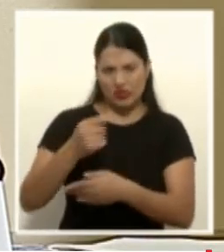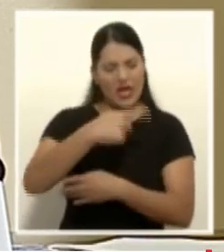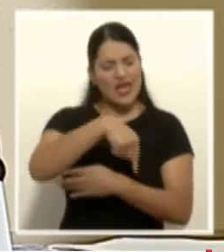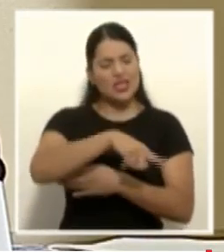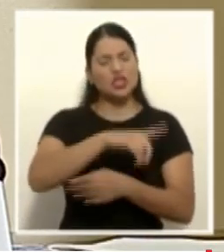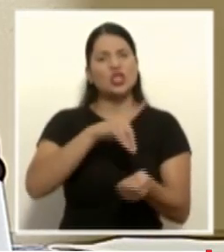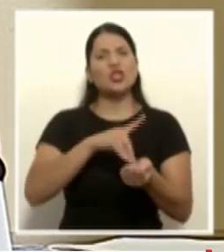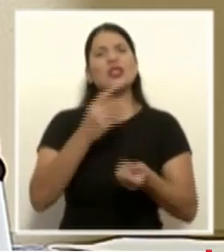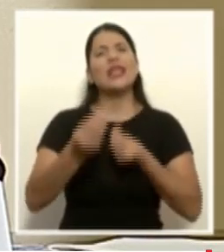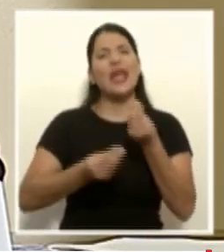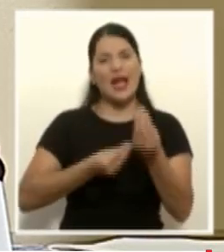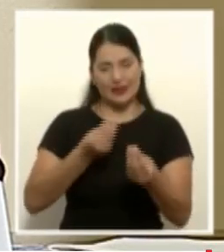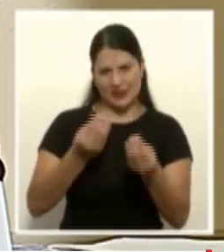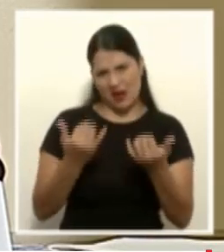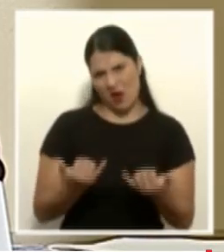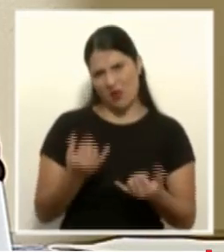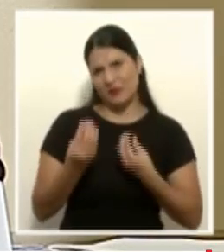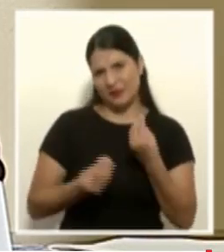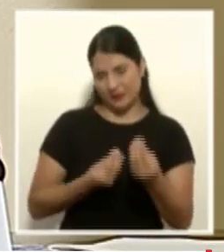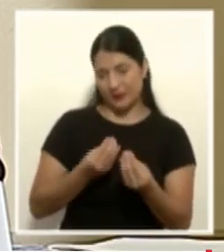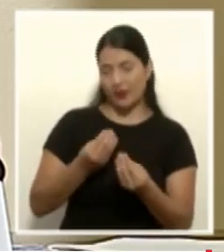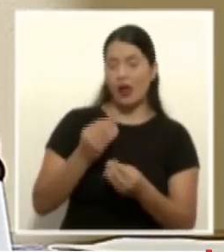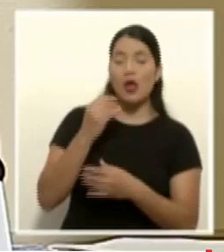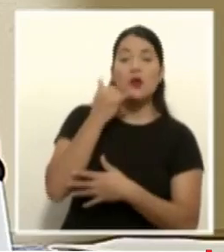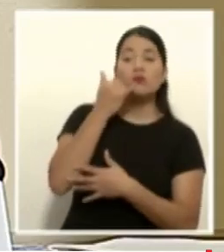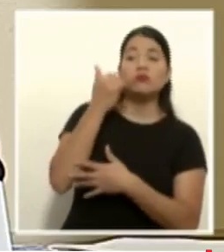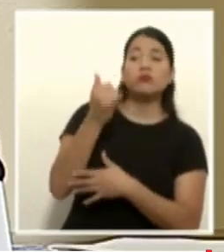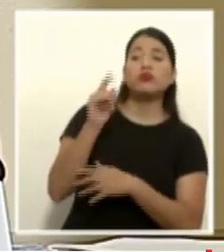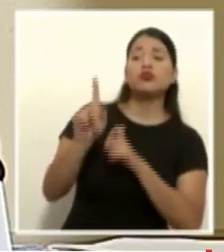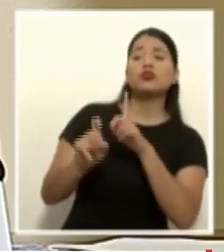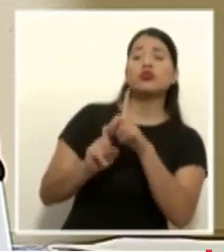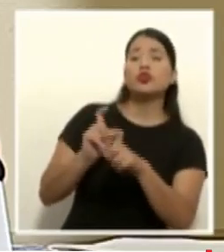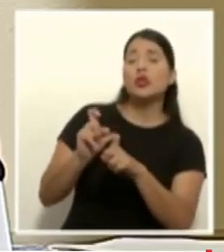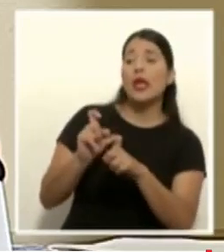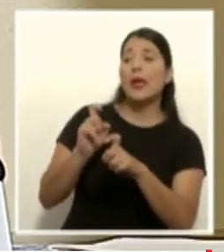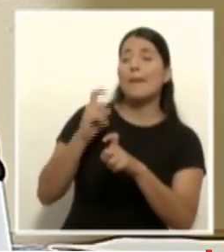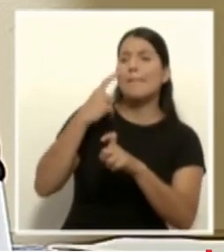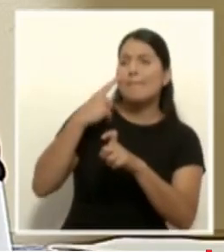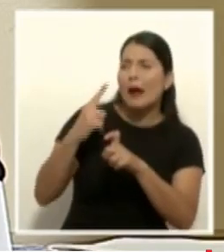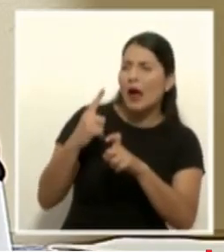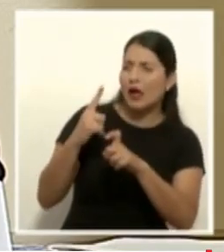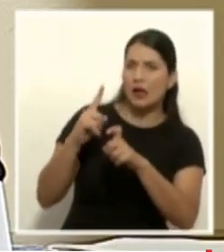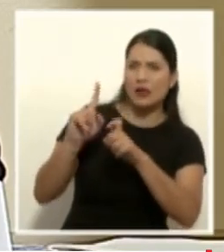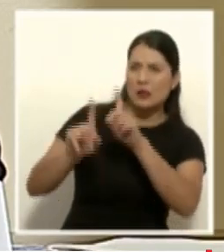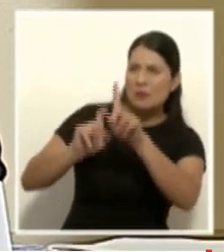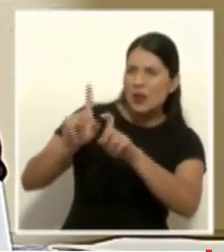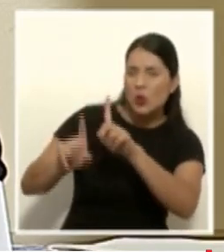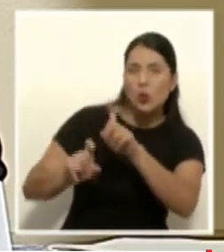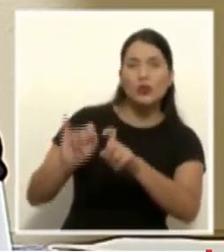del caso, van a conversar con el paciente, van a contestarle todas sus